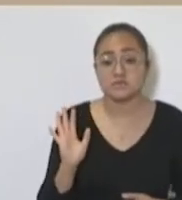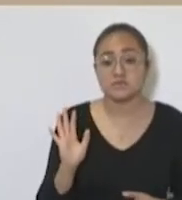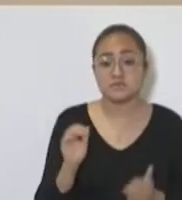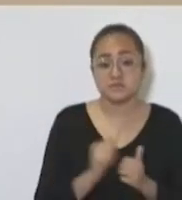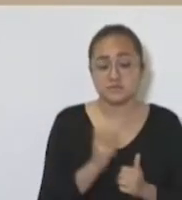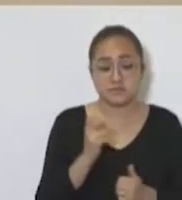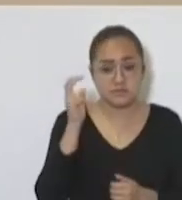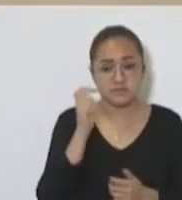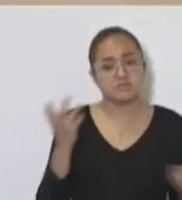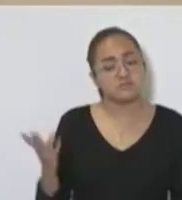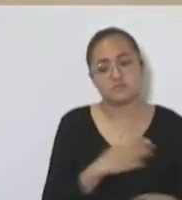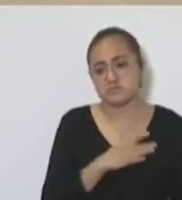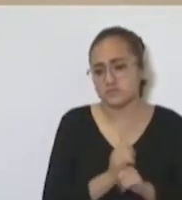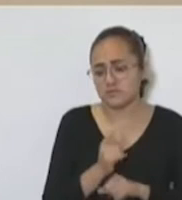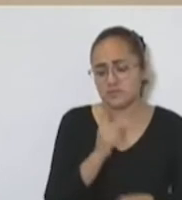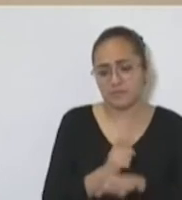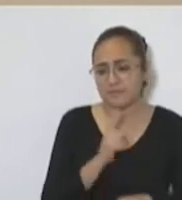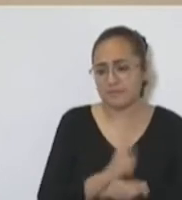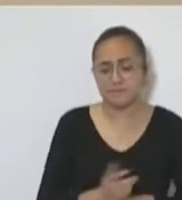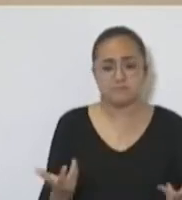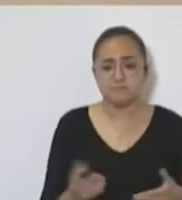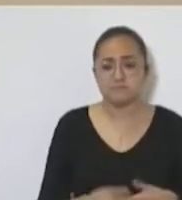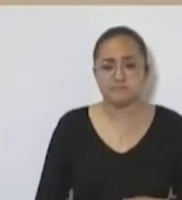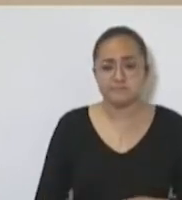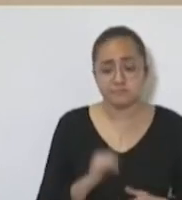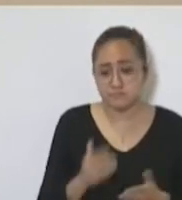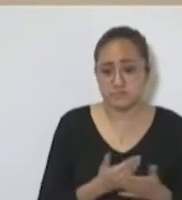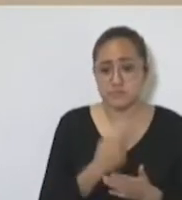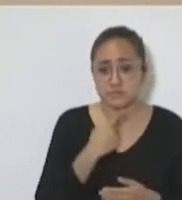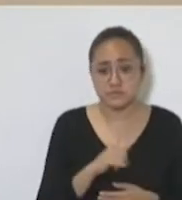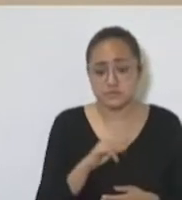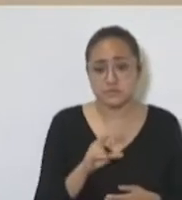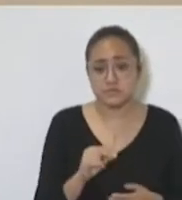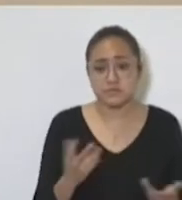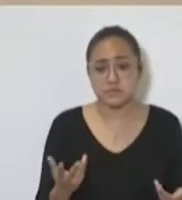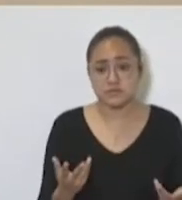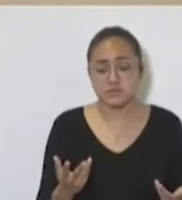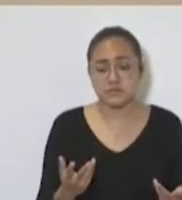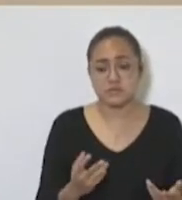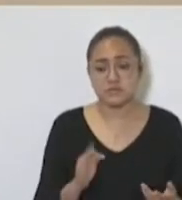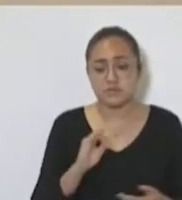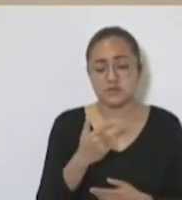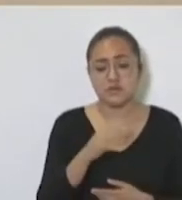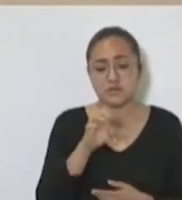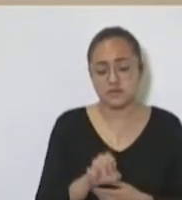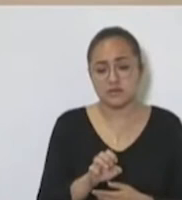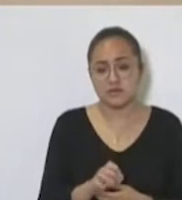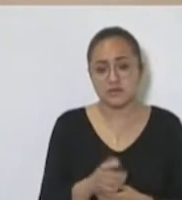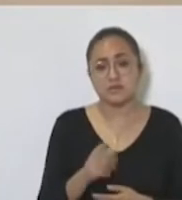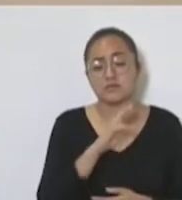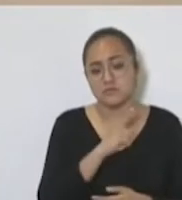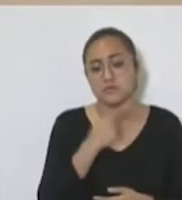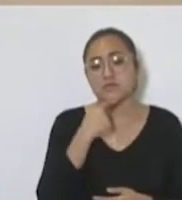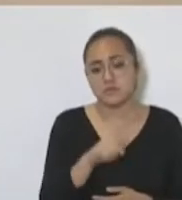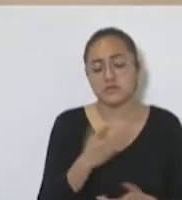este audio Bueno pues que se investigue si presentó una denuncia ante la fiscalía general del estado que